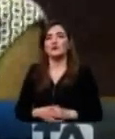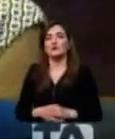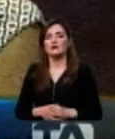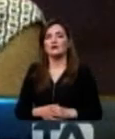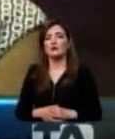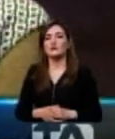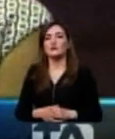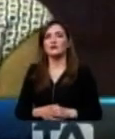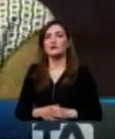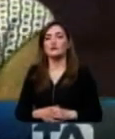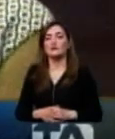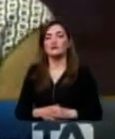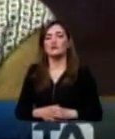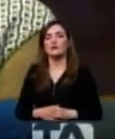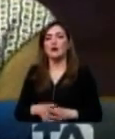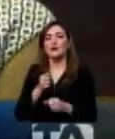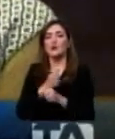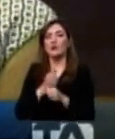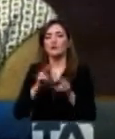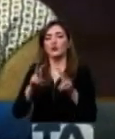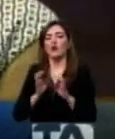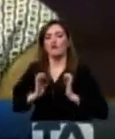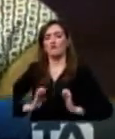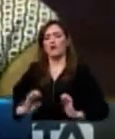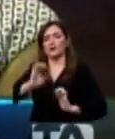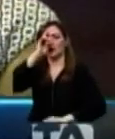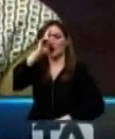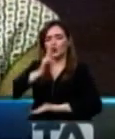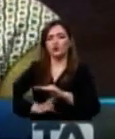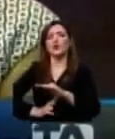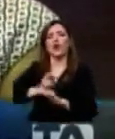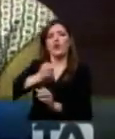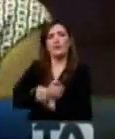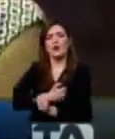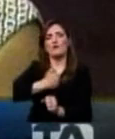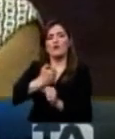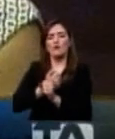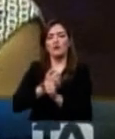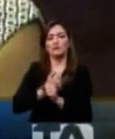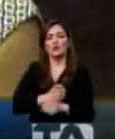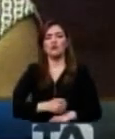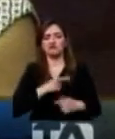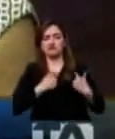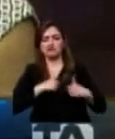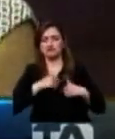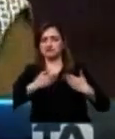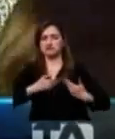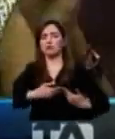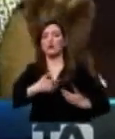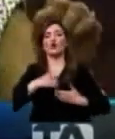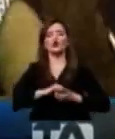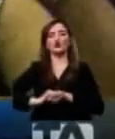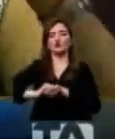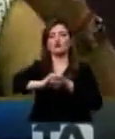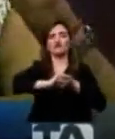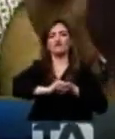altas virtudes como son la templanza la humildad el trabajo la nobleza la solidaridad y sobre